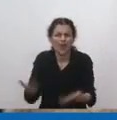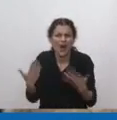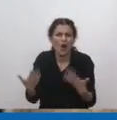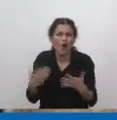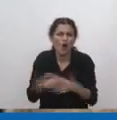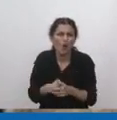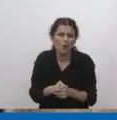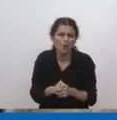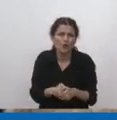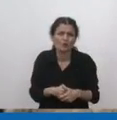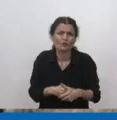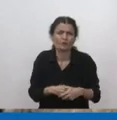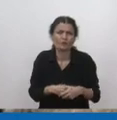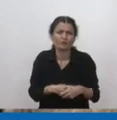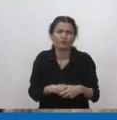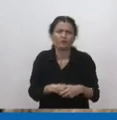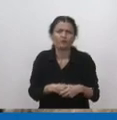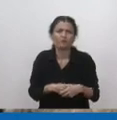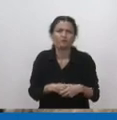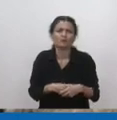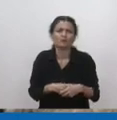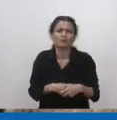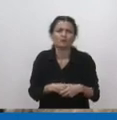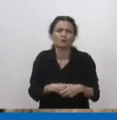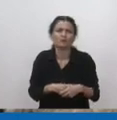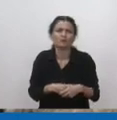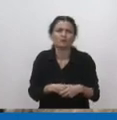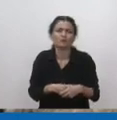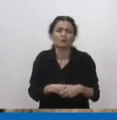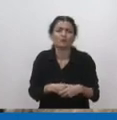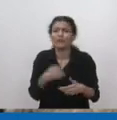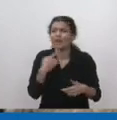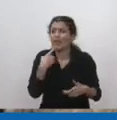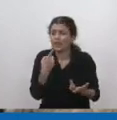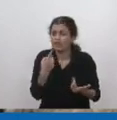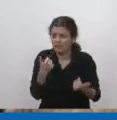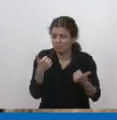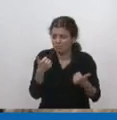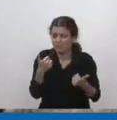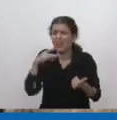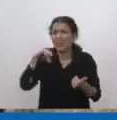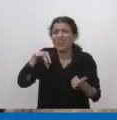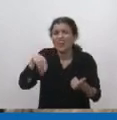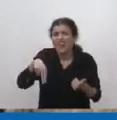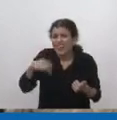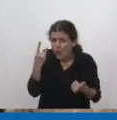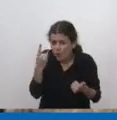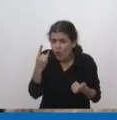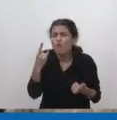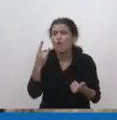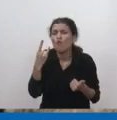es cierto que el DNU impacta